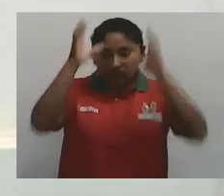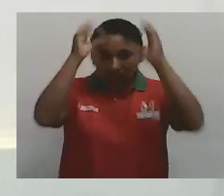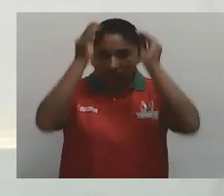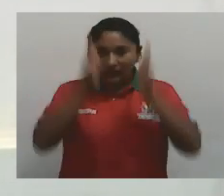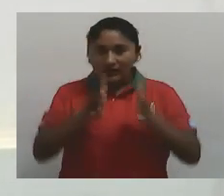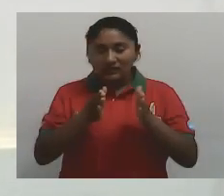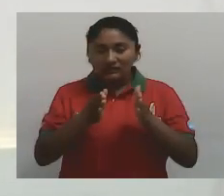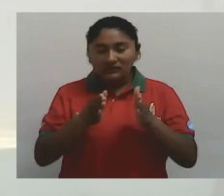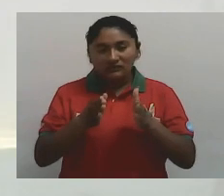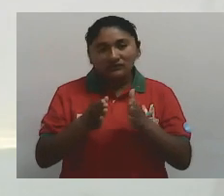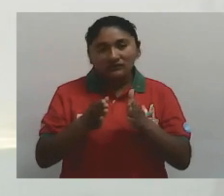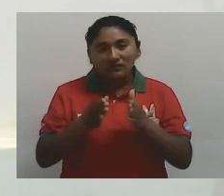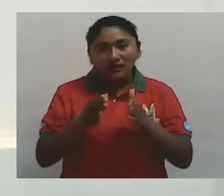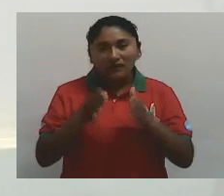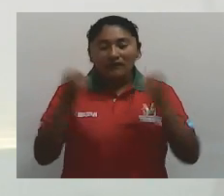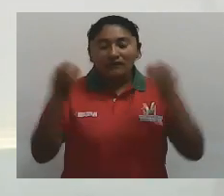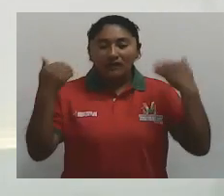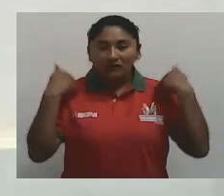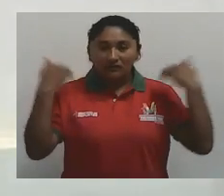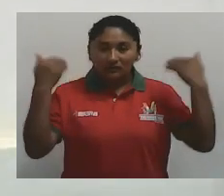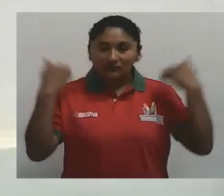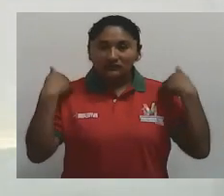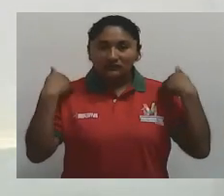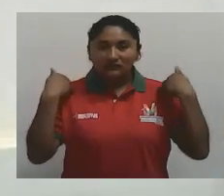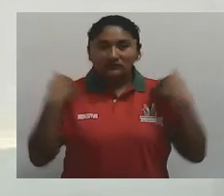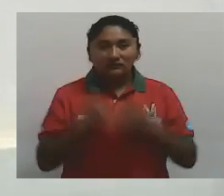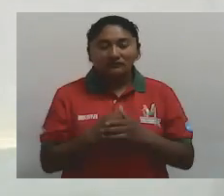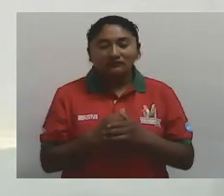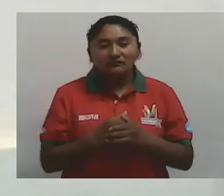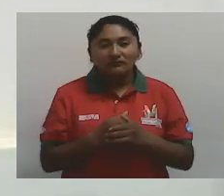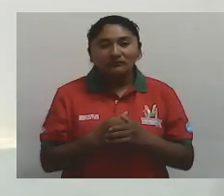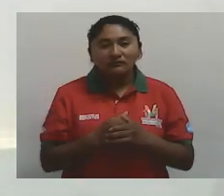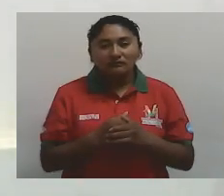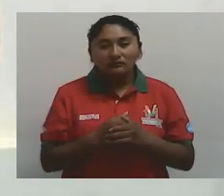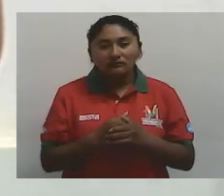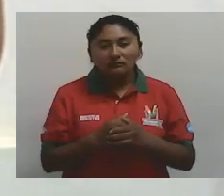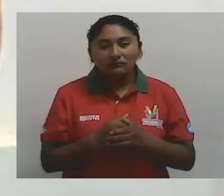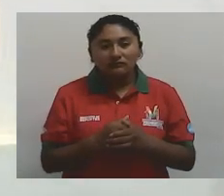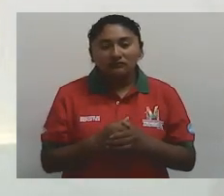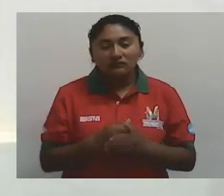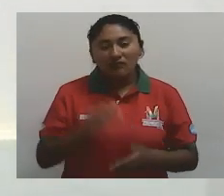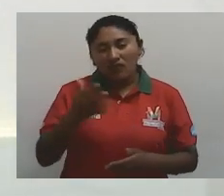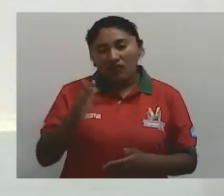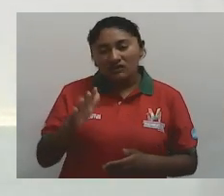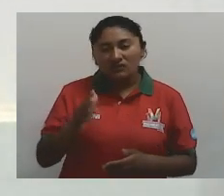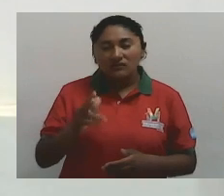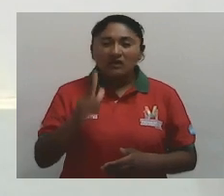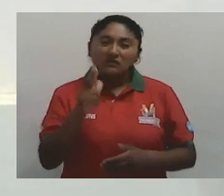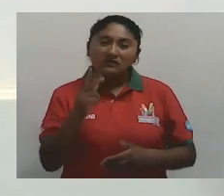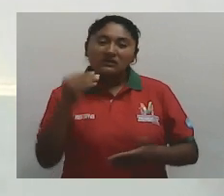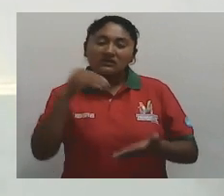física, que aproximadamente son 3.000 los participantes a nivel